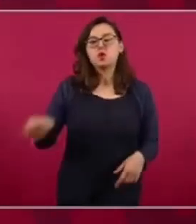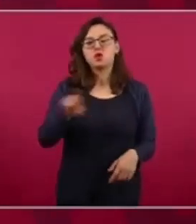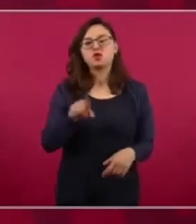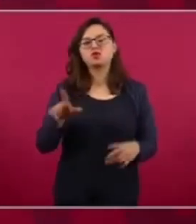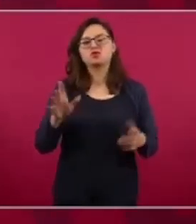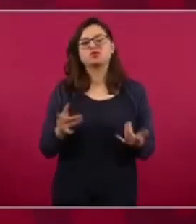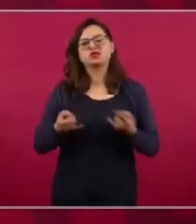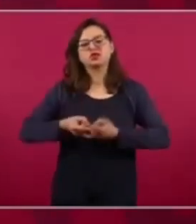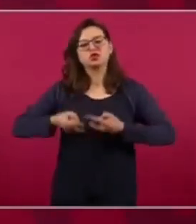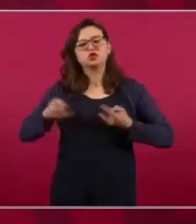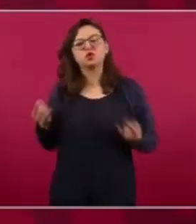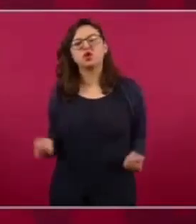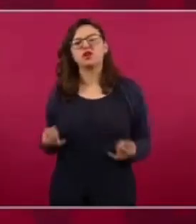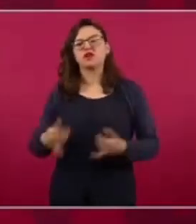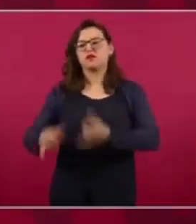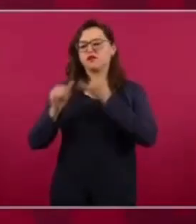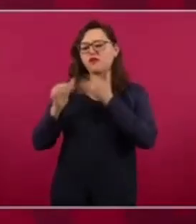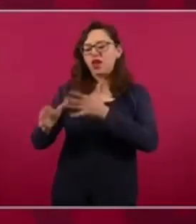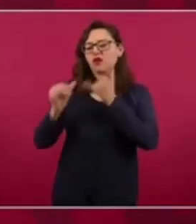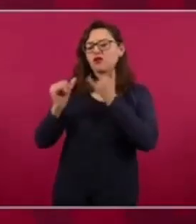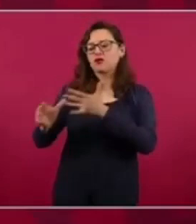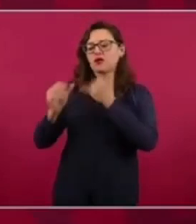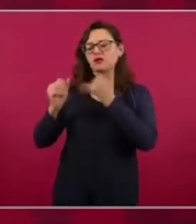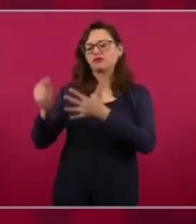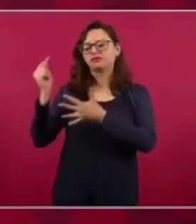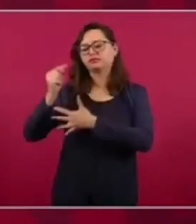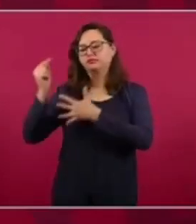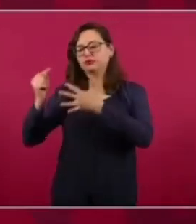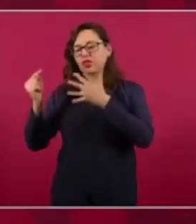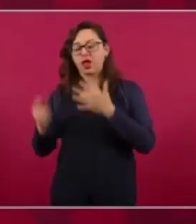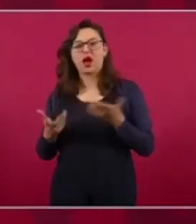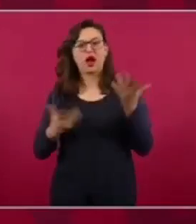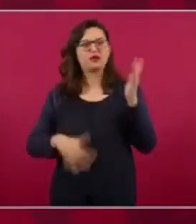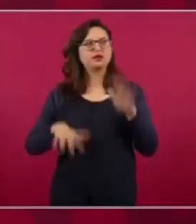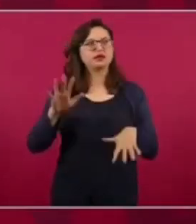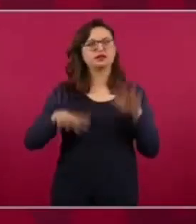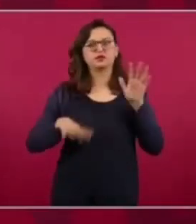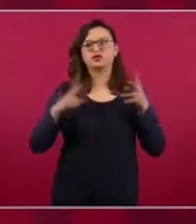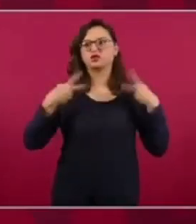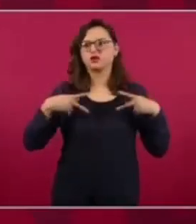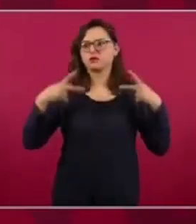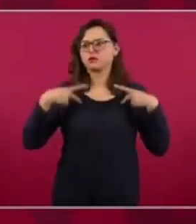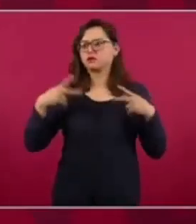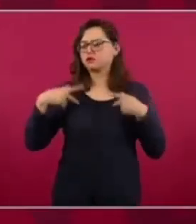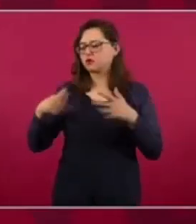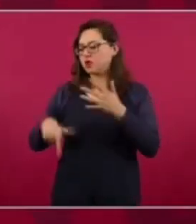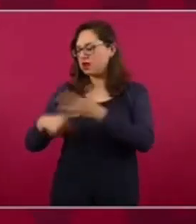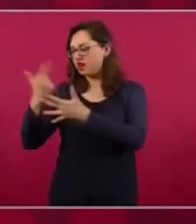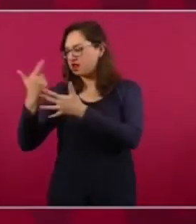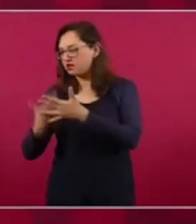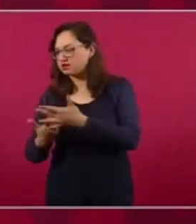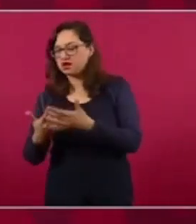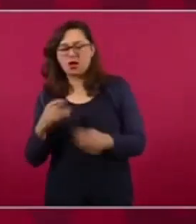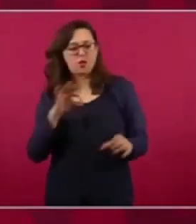y cómo había más votos que ciudadanos.